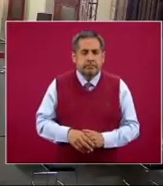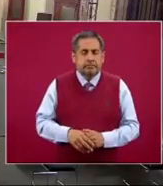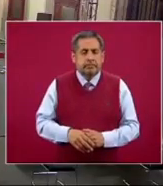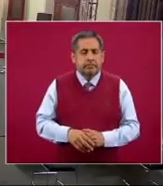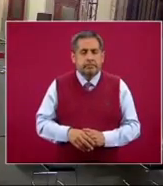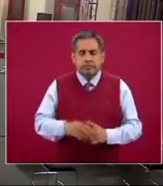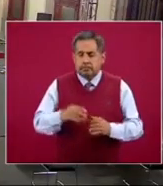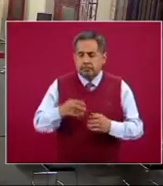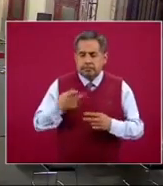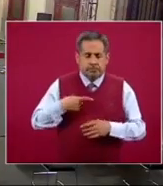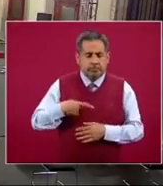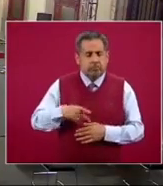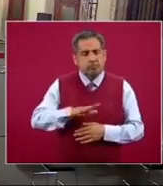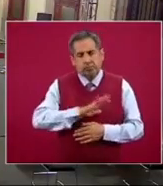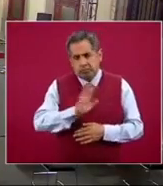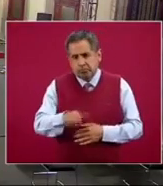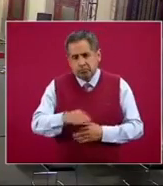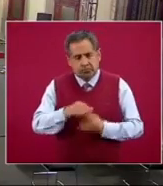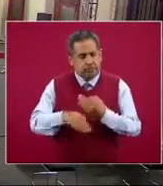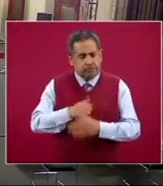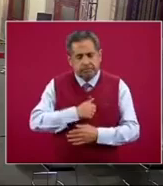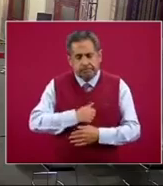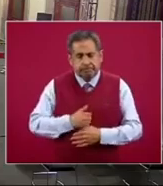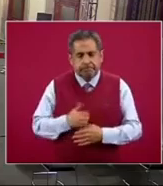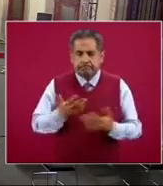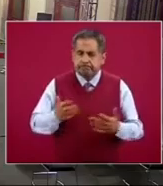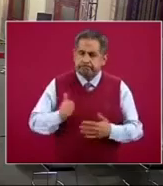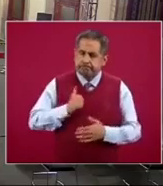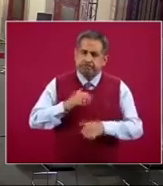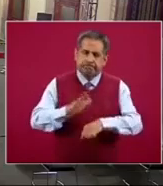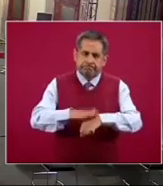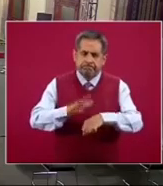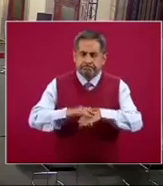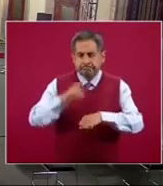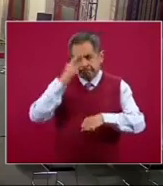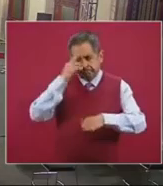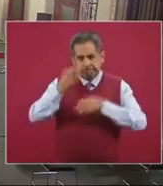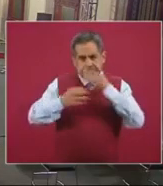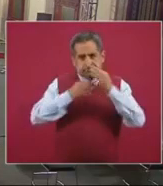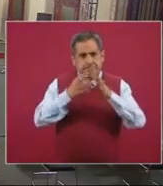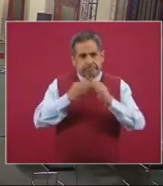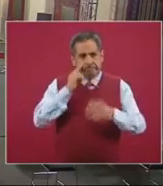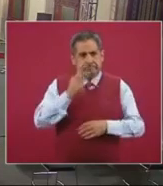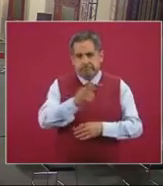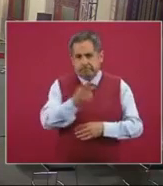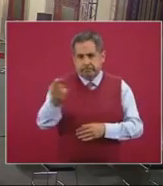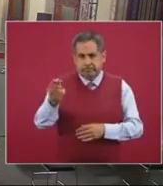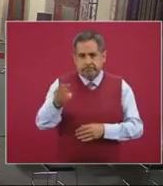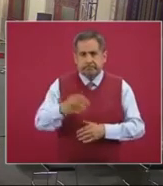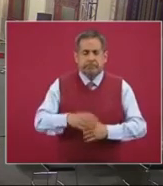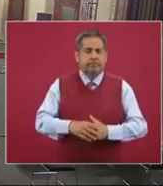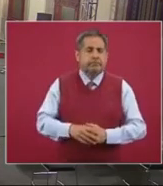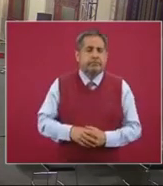Todas las defunciones son lamentables y aquí aprovecho para recordar algo que es importante para usted.